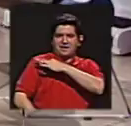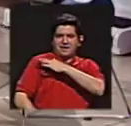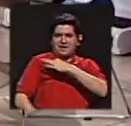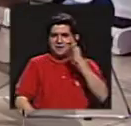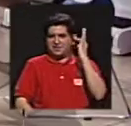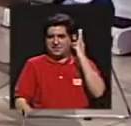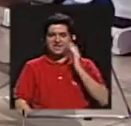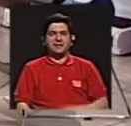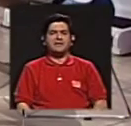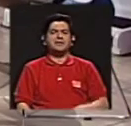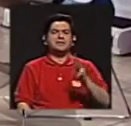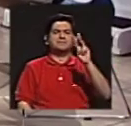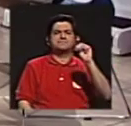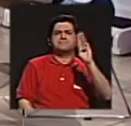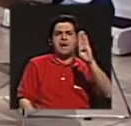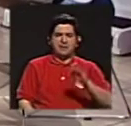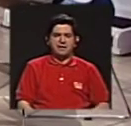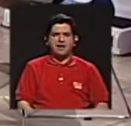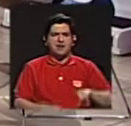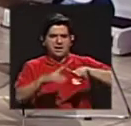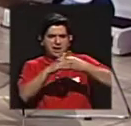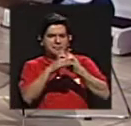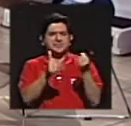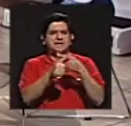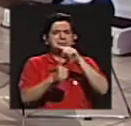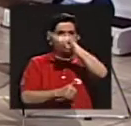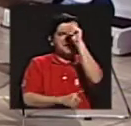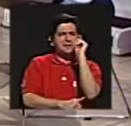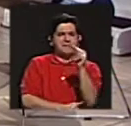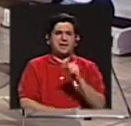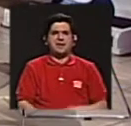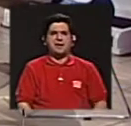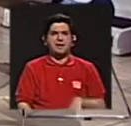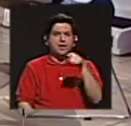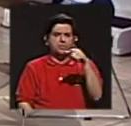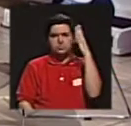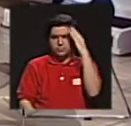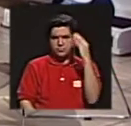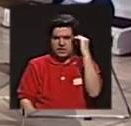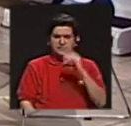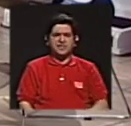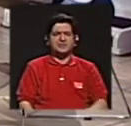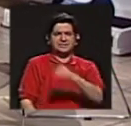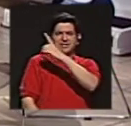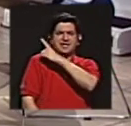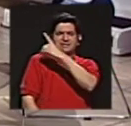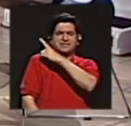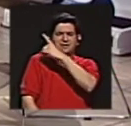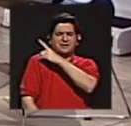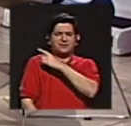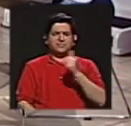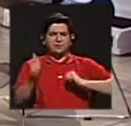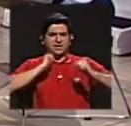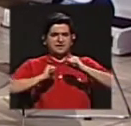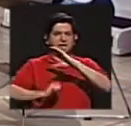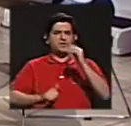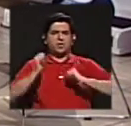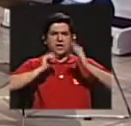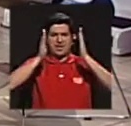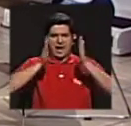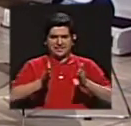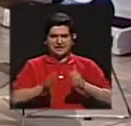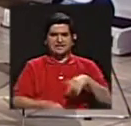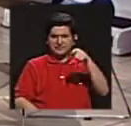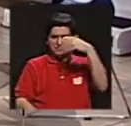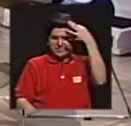bueno, María, comencemos con la primera pregunta. Desde tu experiencia como directora de teatro y actriz, ¿por qué crees